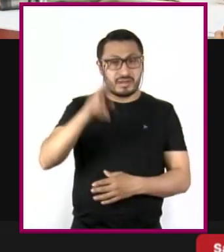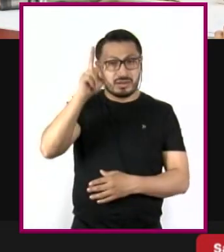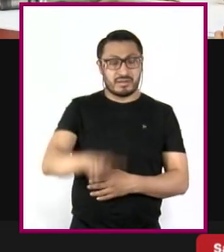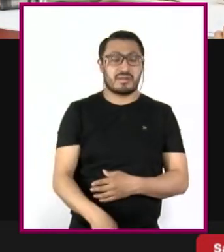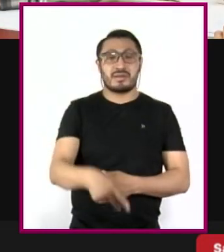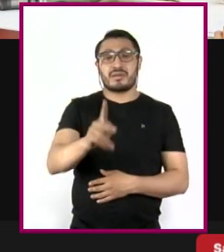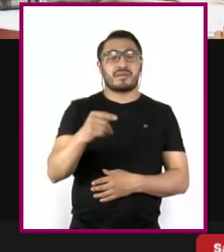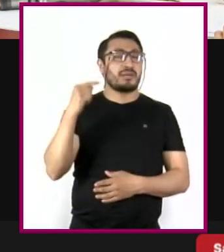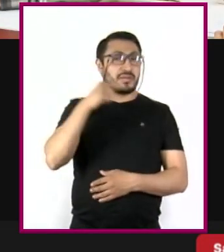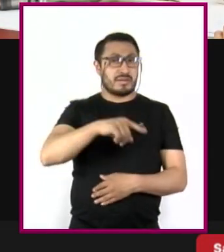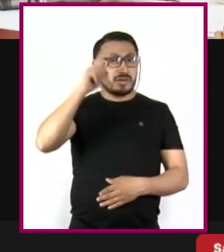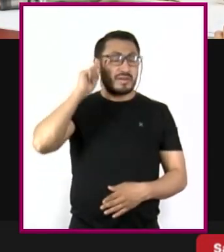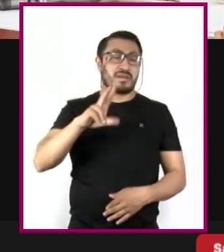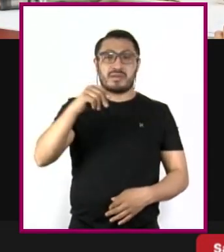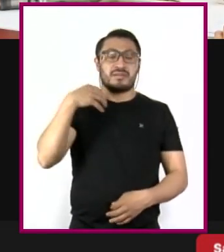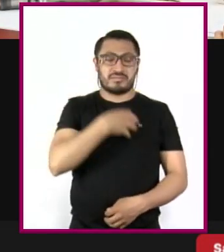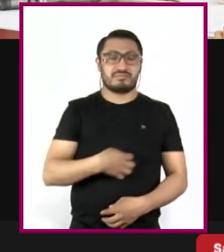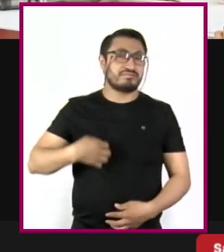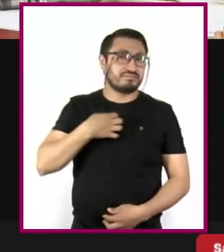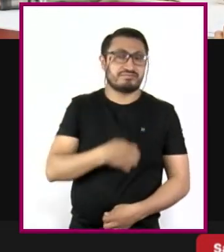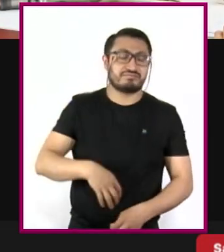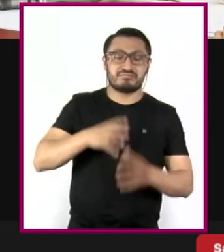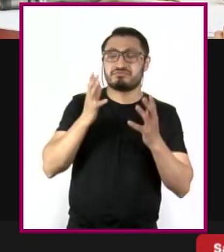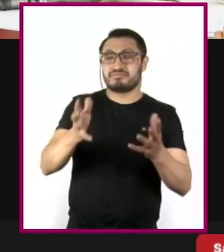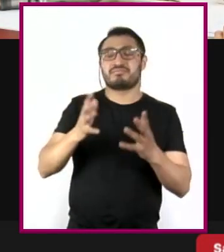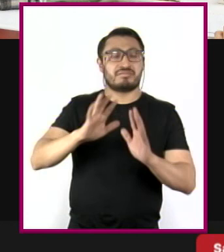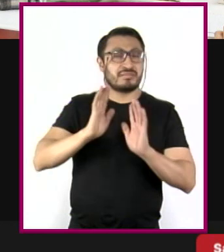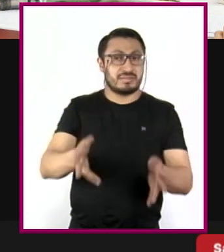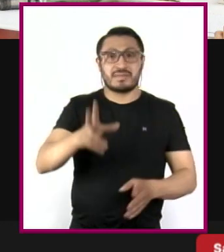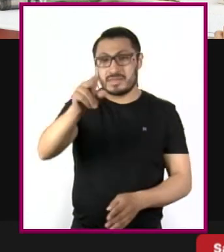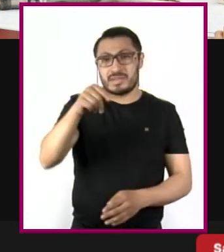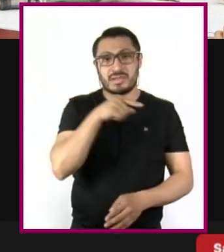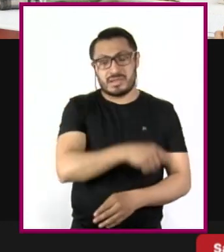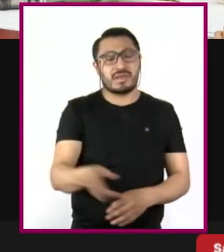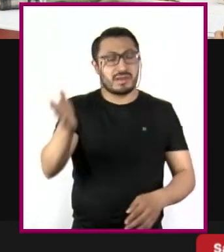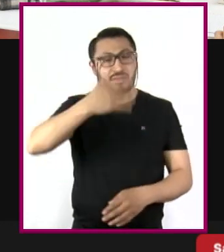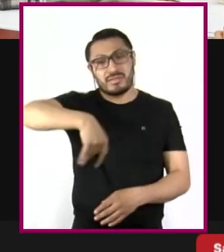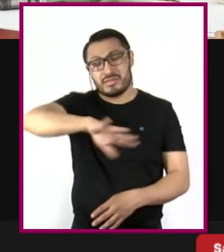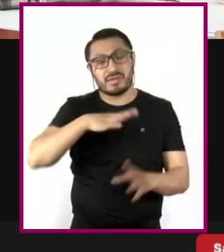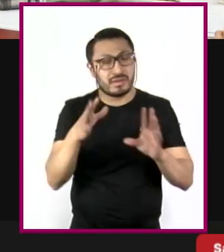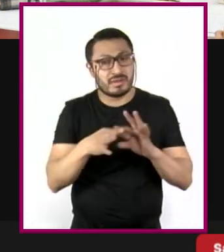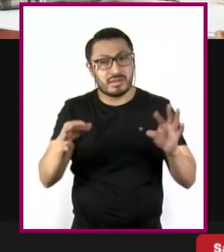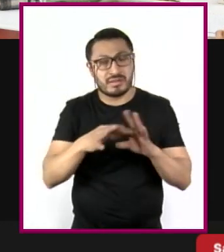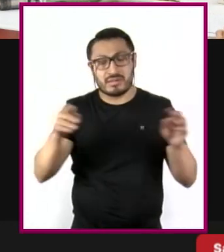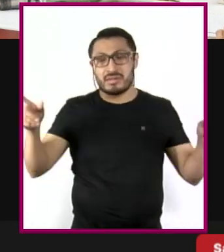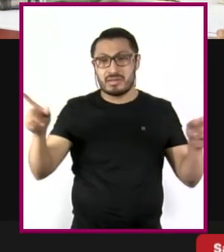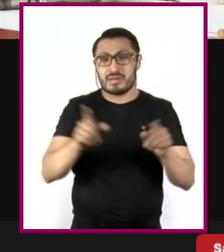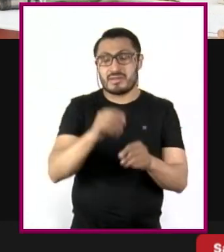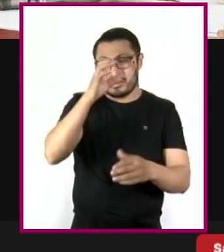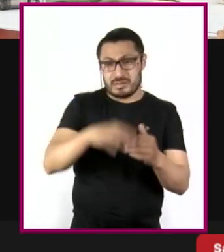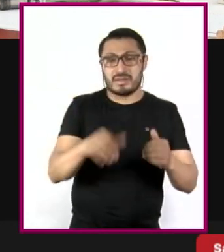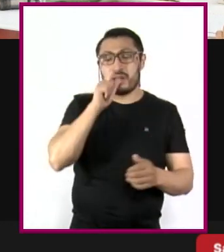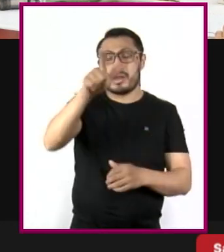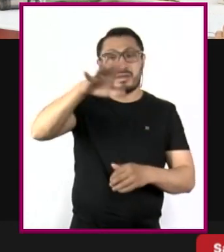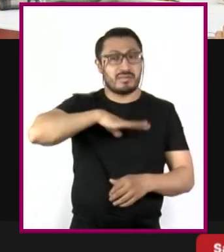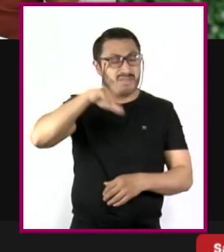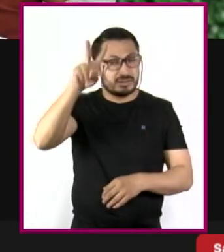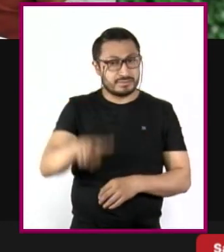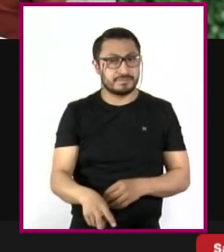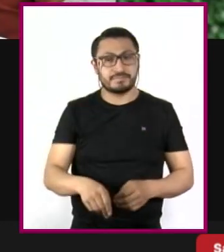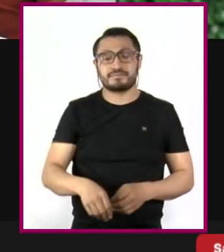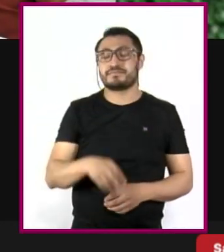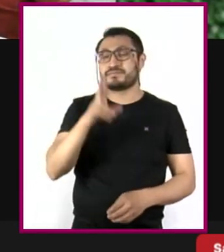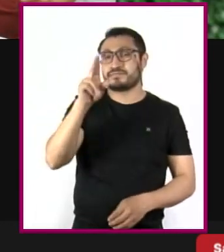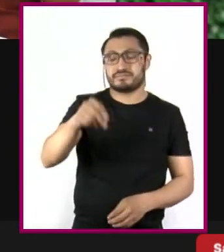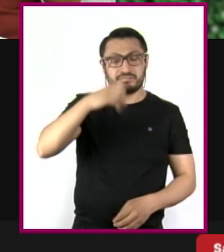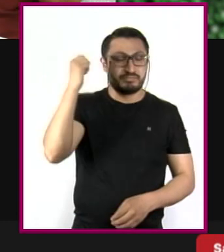Pero Luna no se contenta con anhelos, así que buscó unos buenos argumentos para concluir que de hecho el alma existe. No